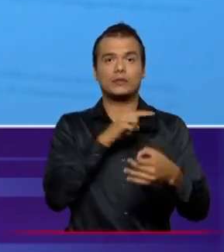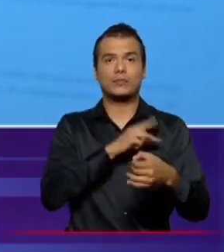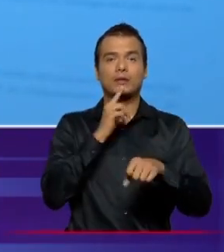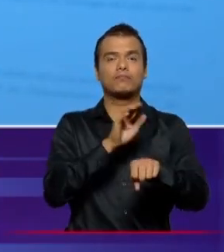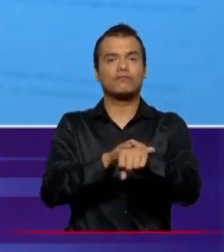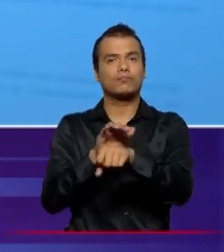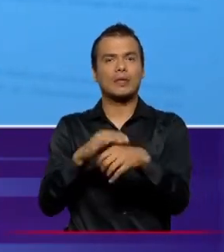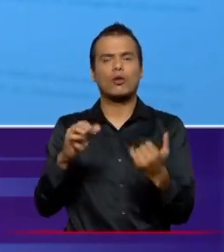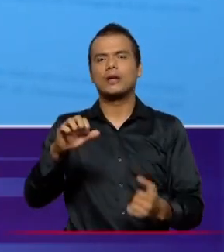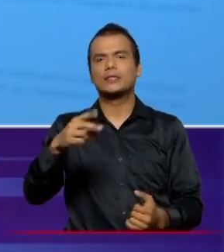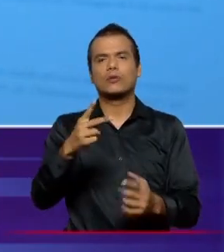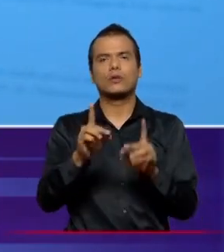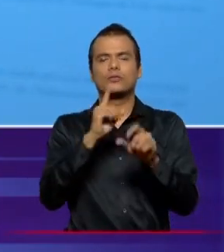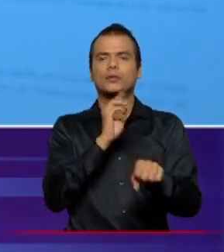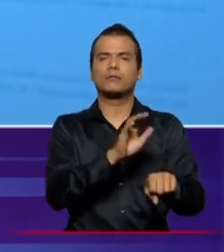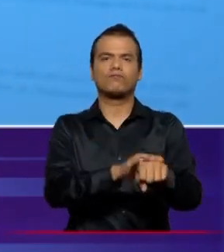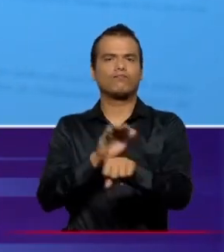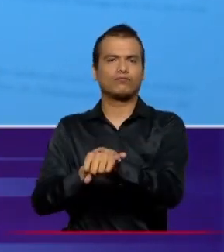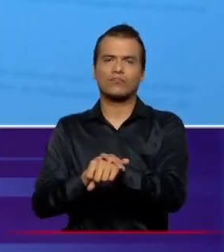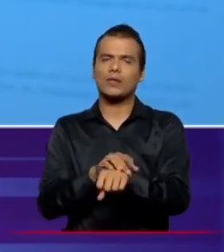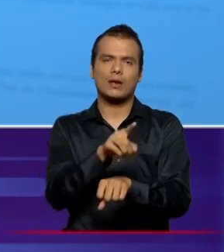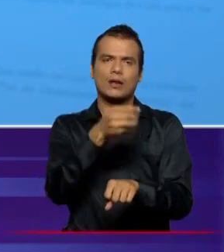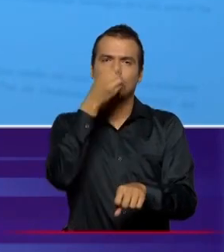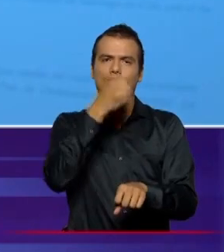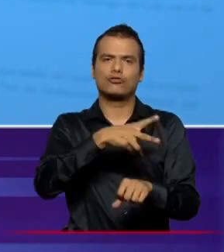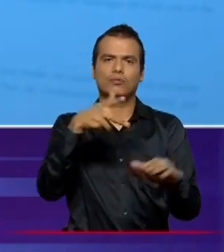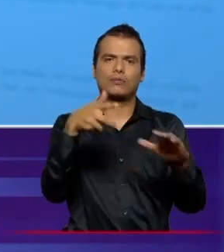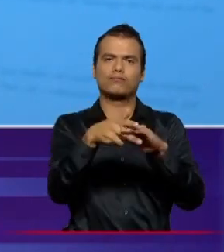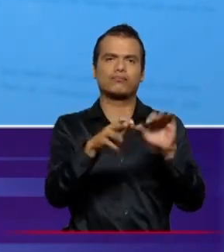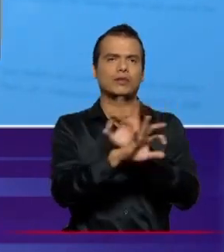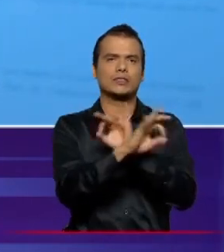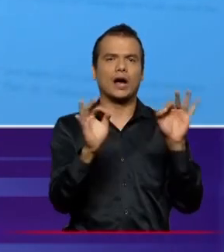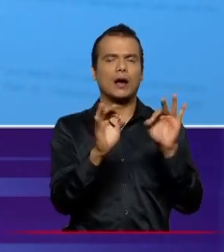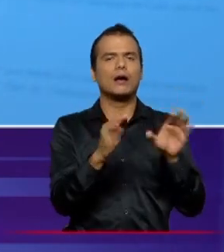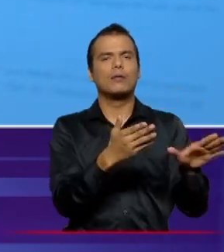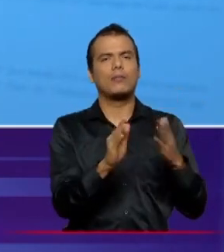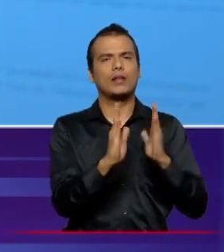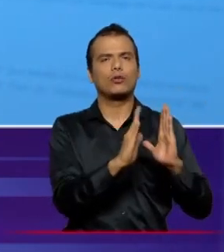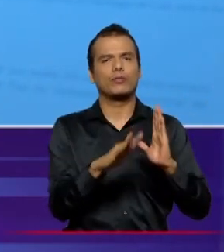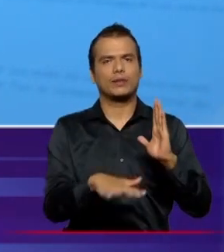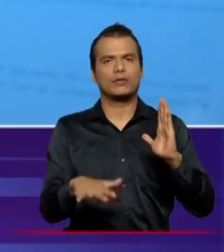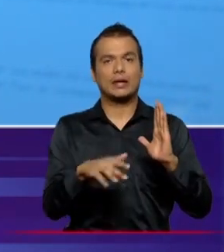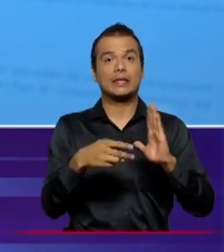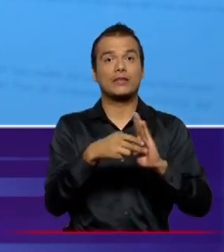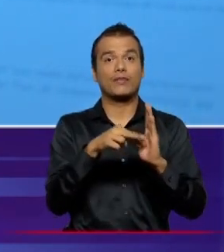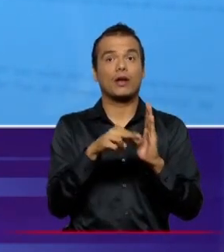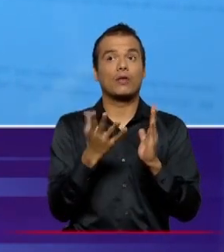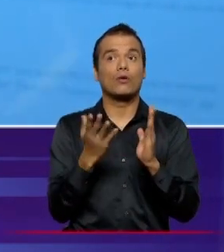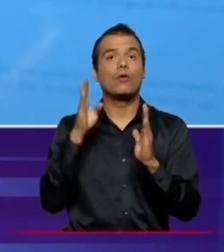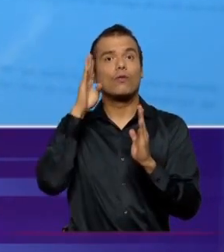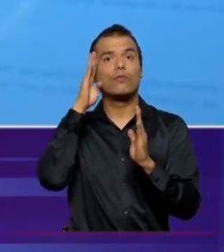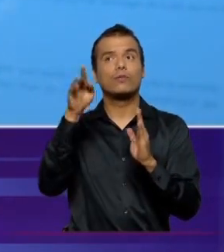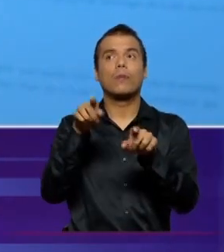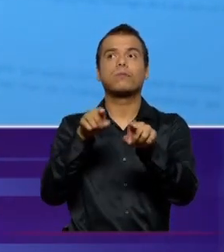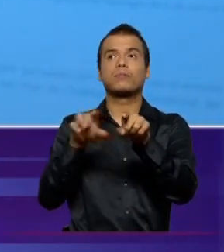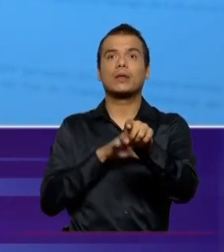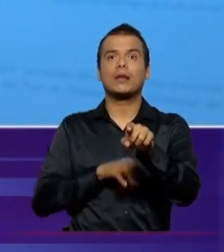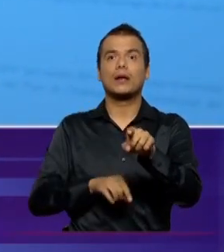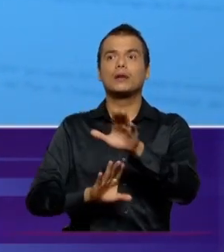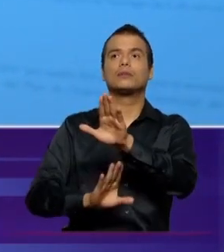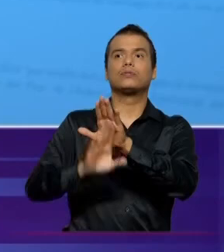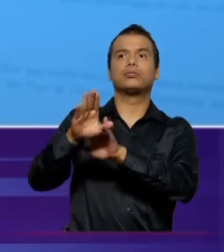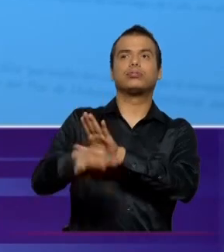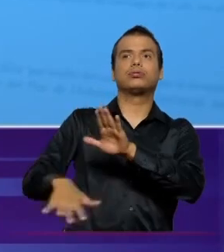esta decisión no tendría reversa y al estar nulo el POT que a la fecha regía, no está claro el futuro para el desarrollo de la